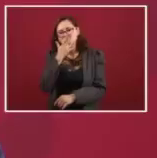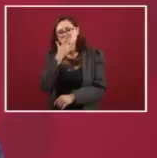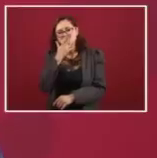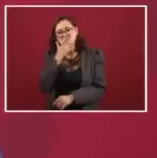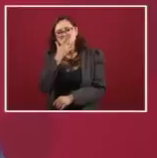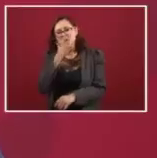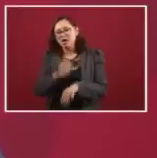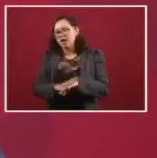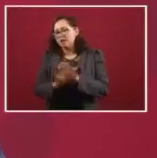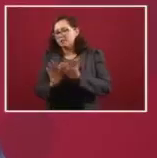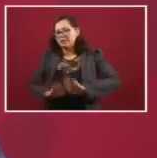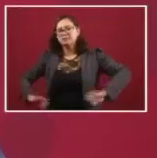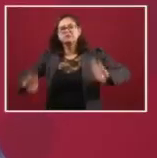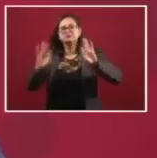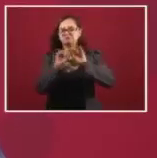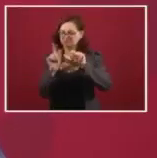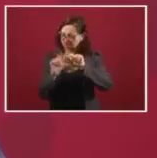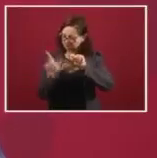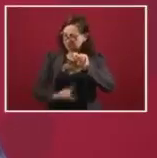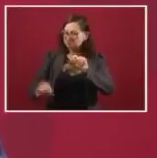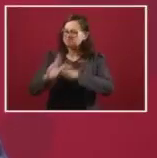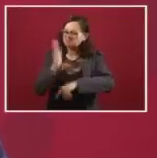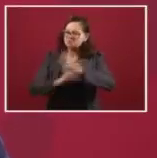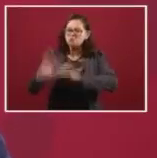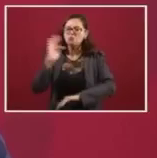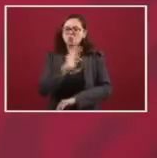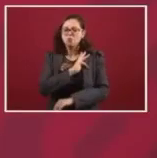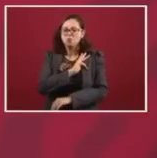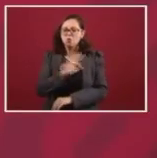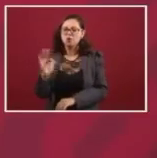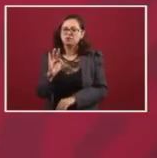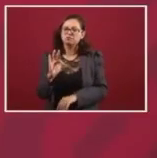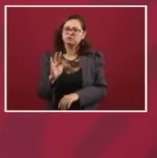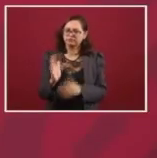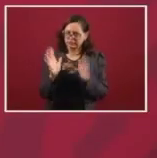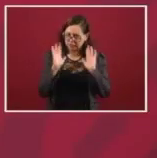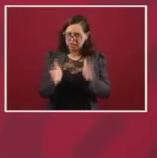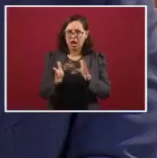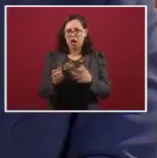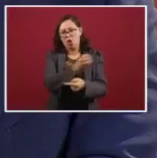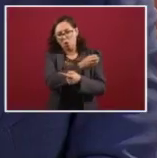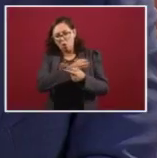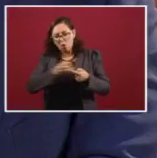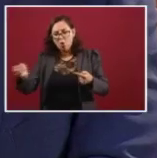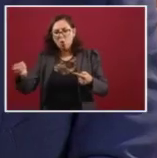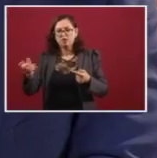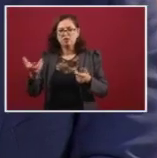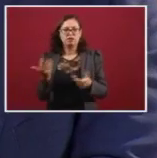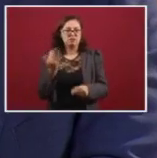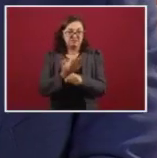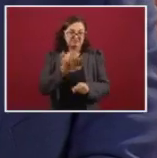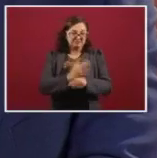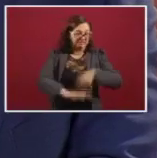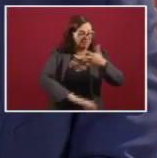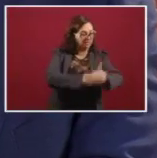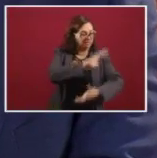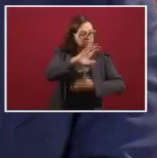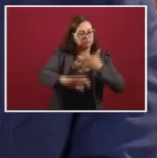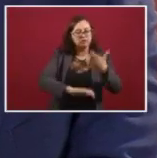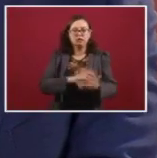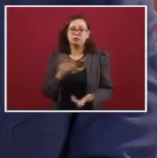fundamental para sacar adelante el país y poner orden en el caos. Esa es la